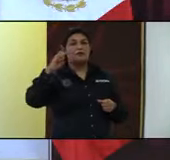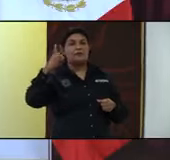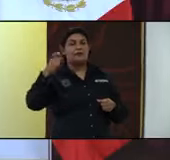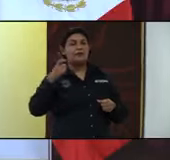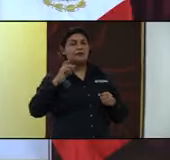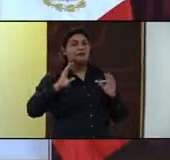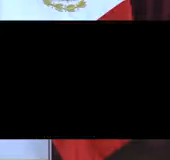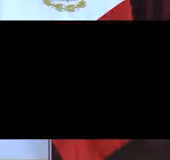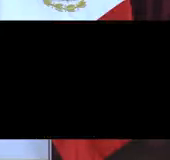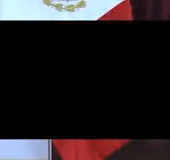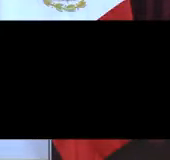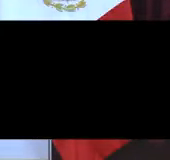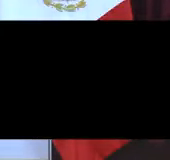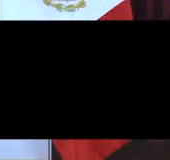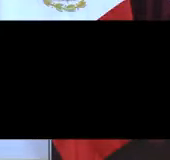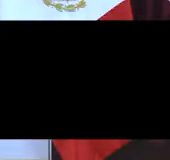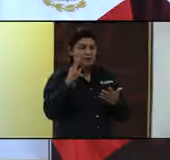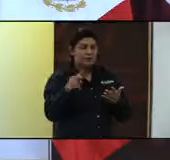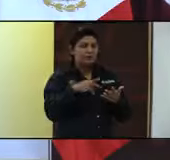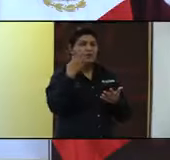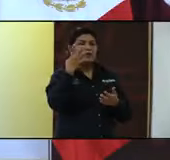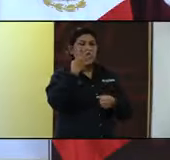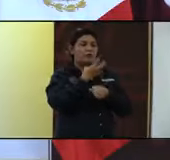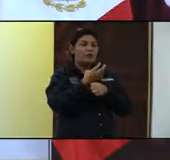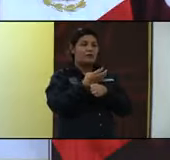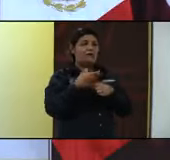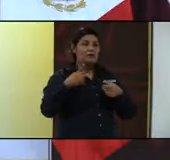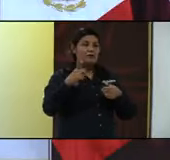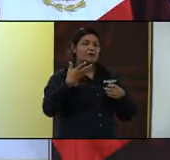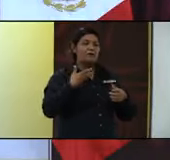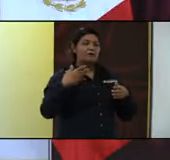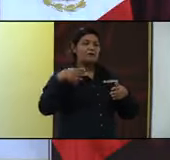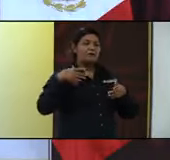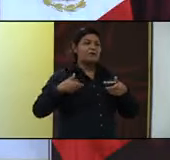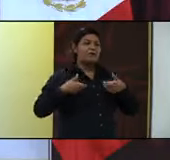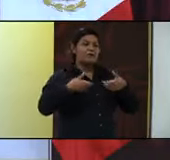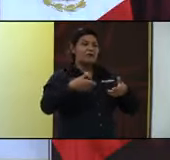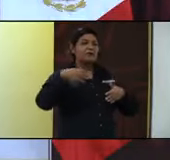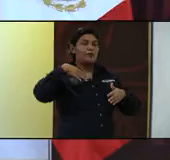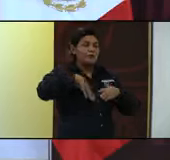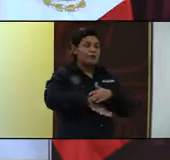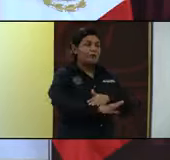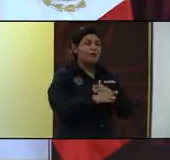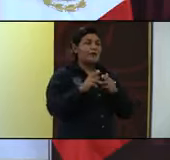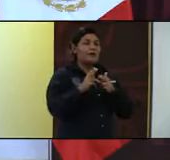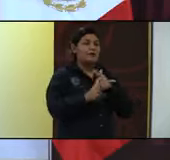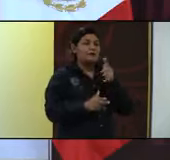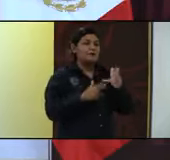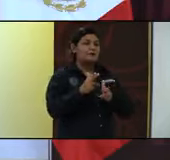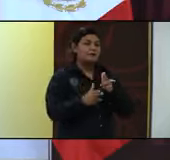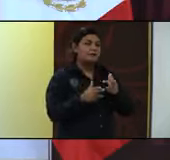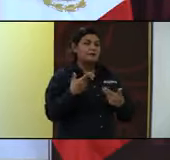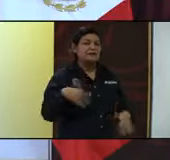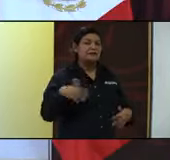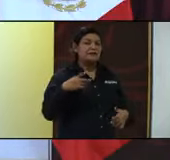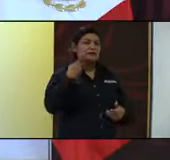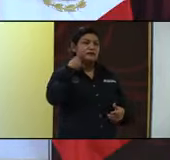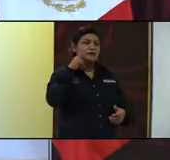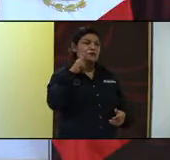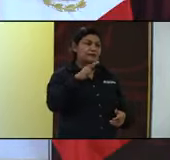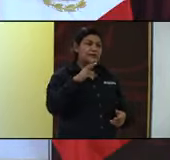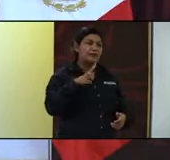ejecutivo para, queremos ahí en la calle Cuarta de Miramar hacer un paso inferior para pasar por abajo de las vías. Es un proyecto muy ambicioso